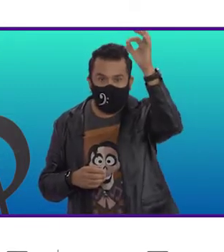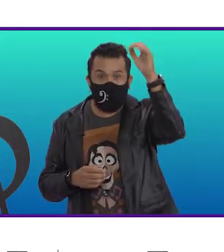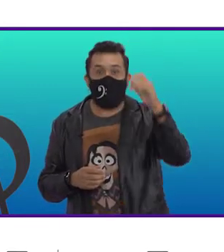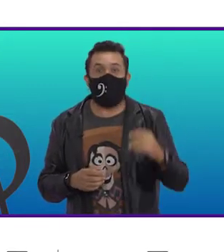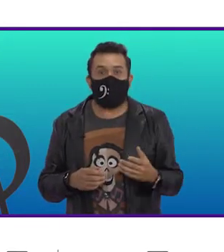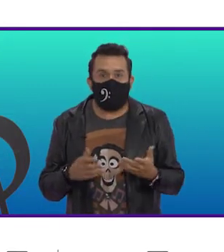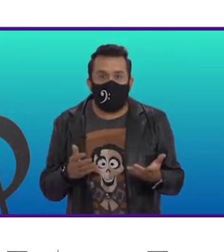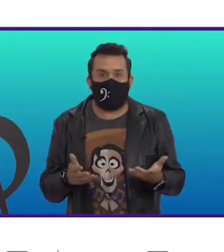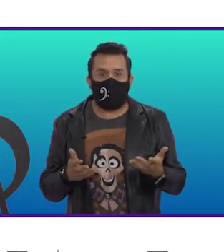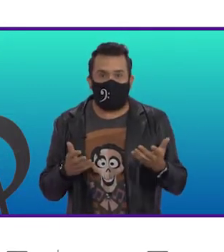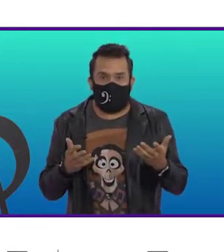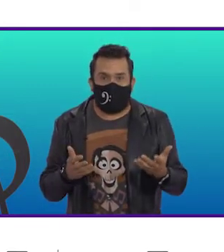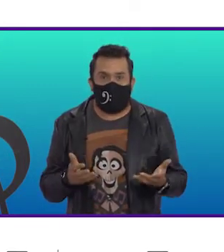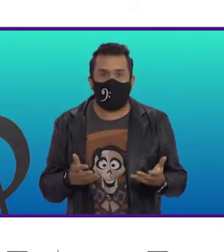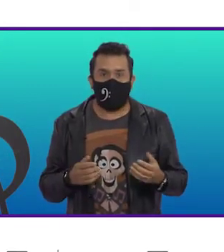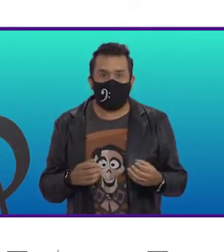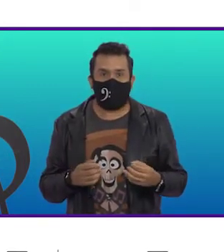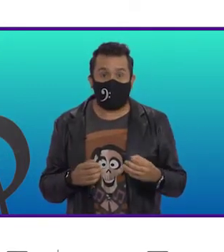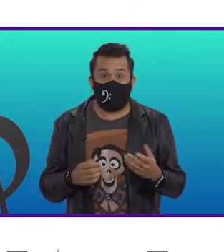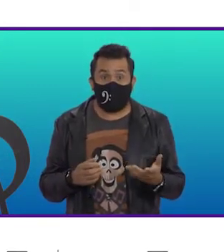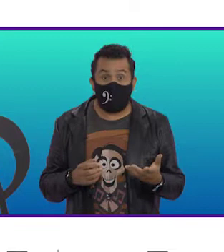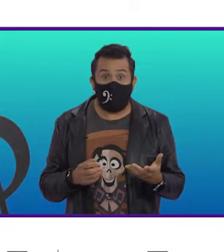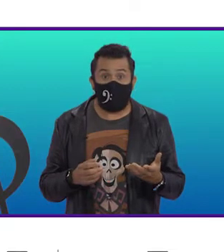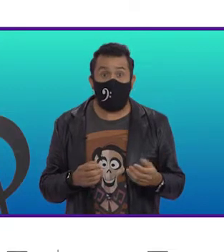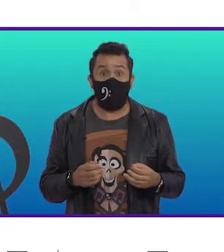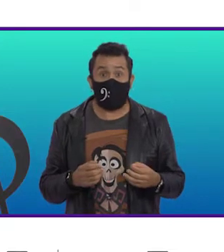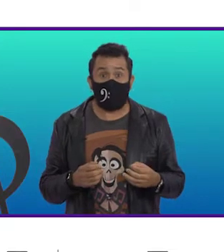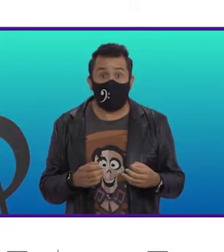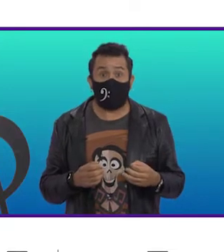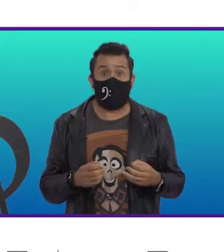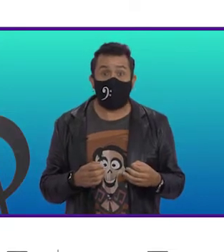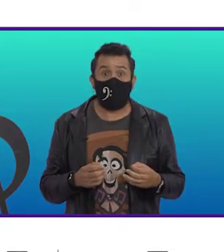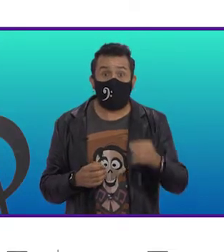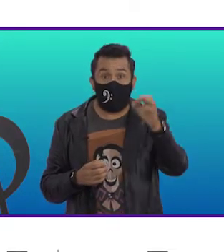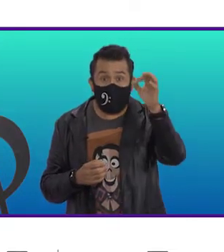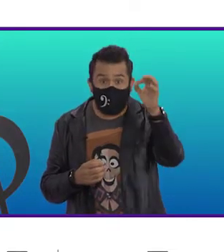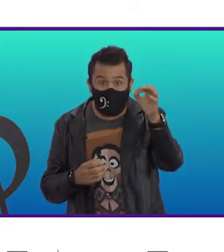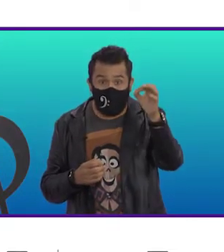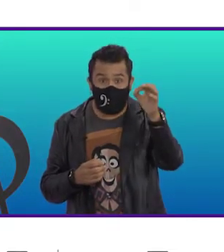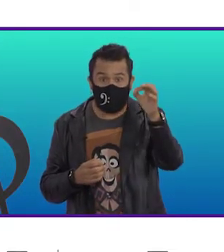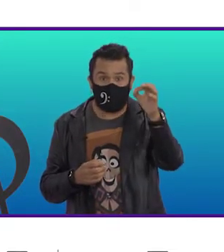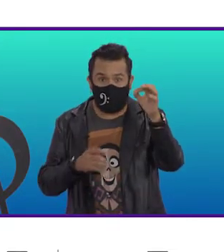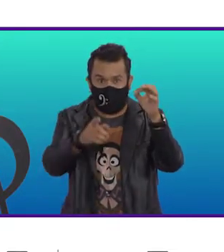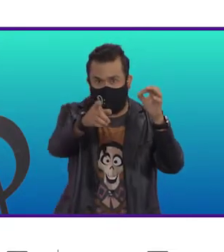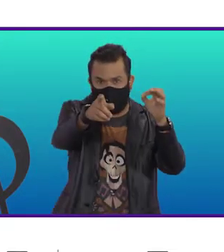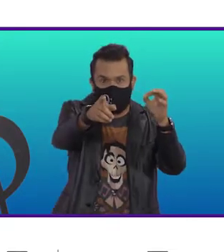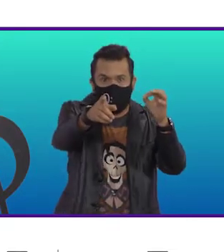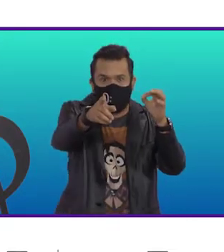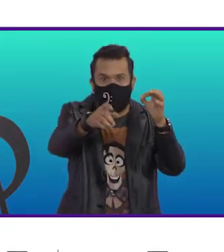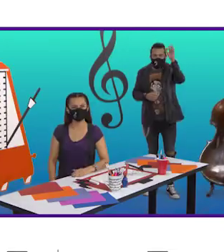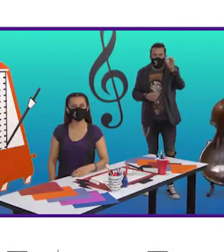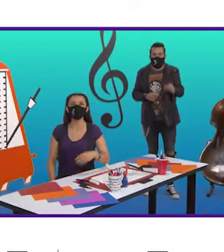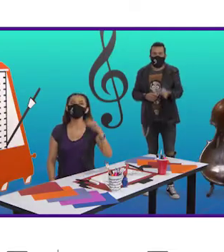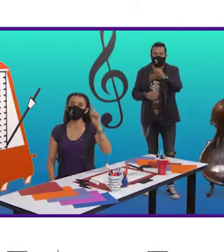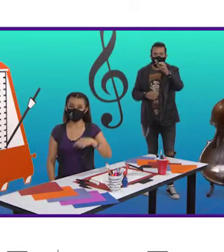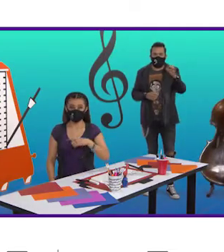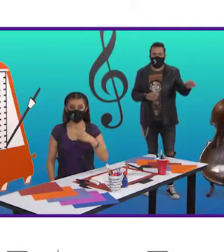1, 2, 3. Recuerden que para leer música sin instrumento lo hacemos con ayuda de nuestra mano. ¿Están listos?